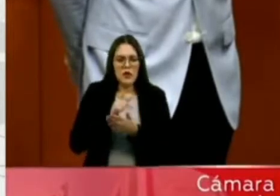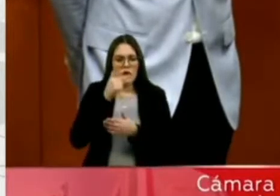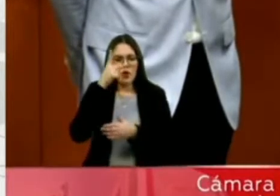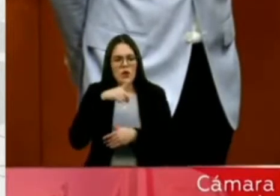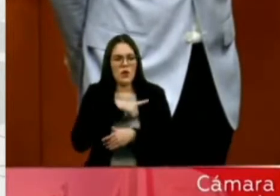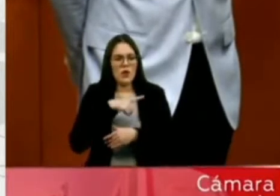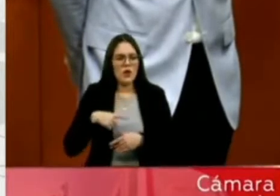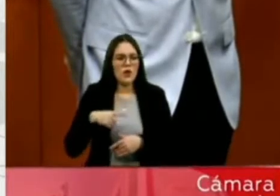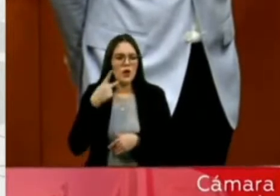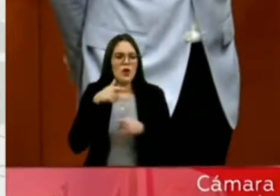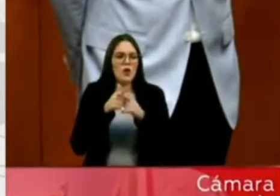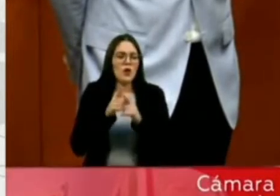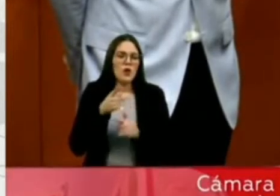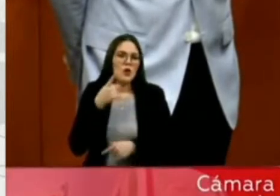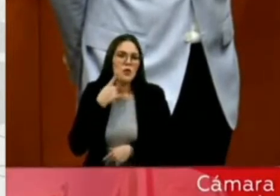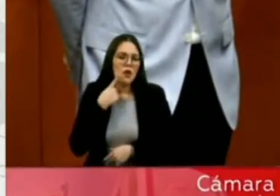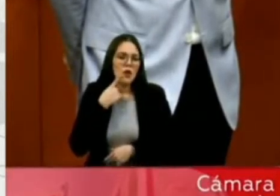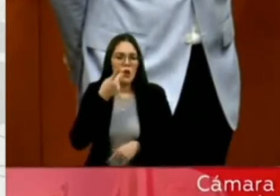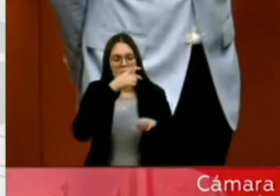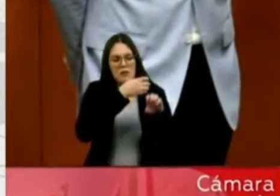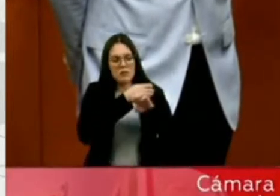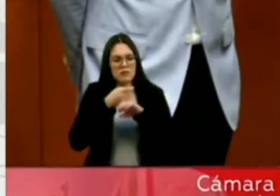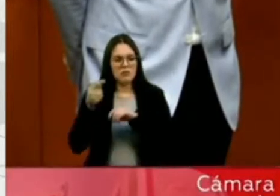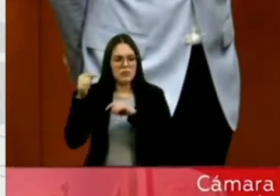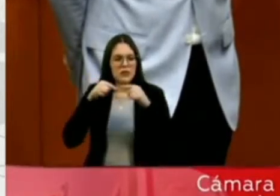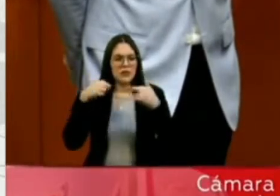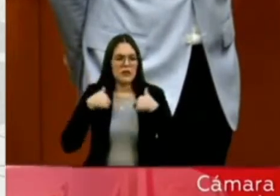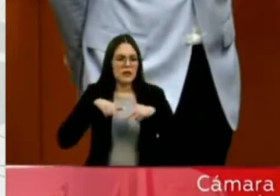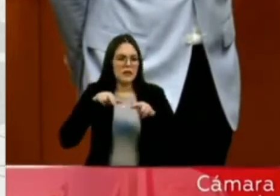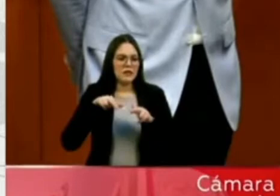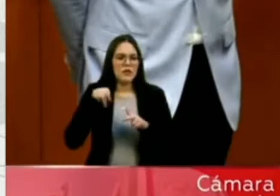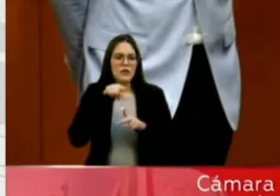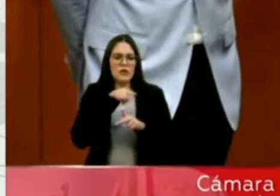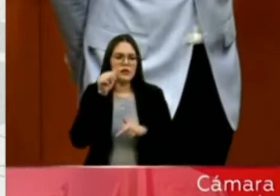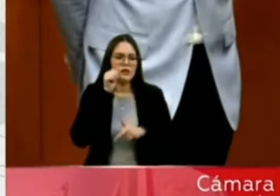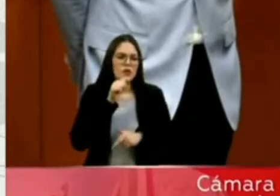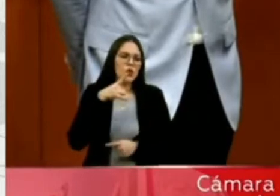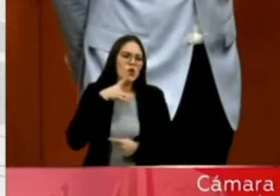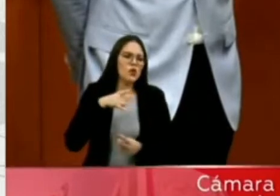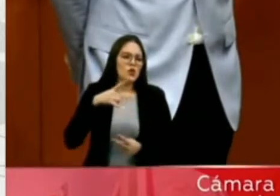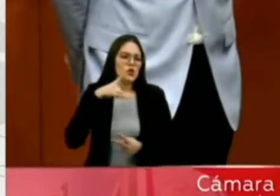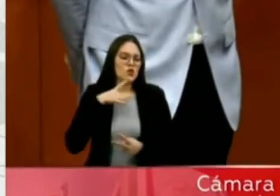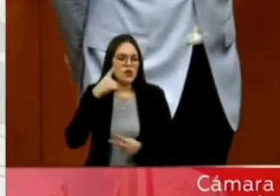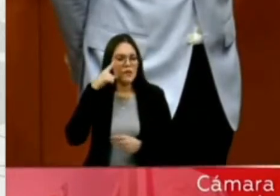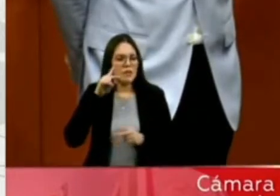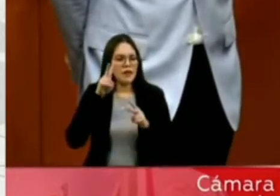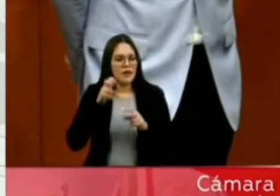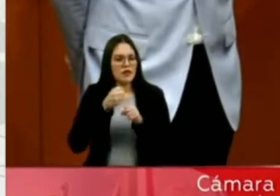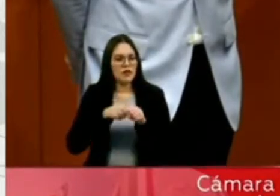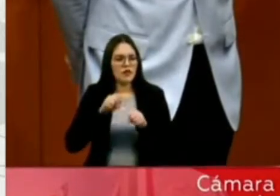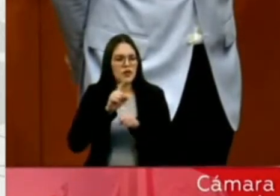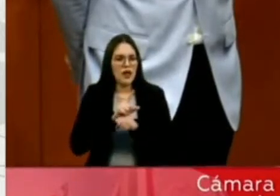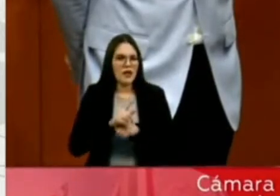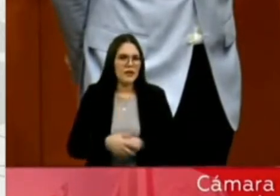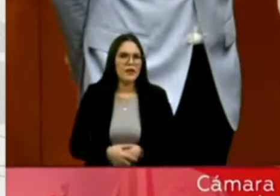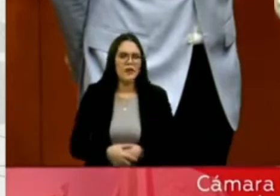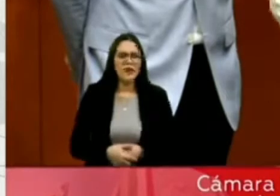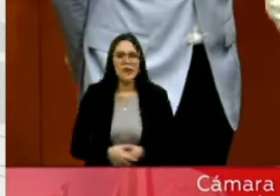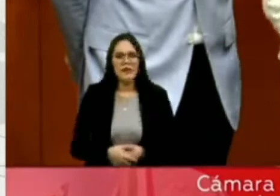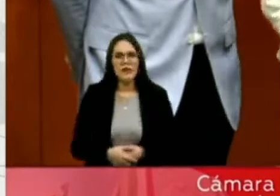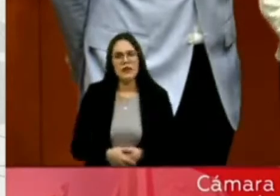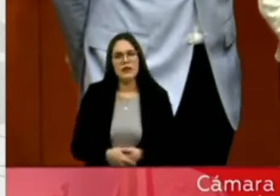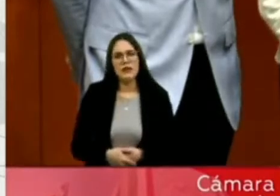movimiento, a sus estados, han sido luchadores sociales en épocas adversas al régimen. Yo